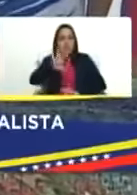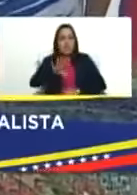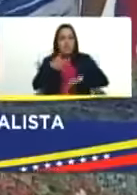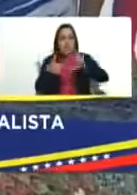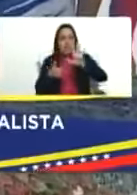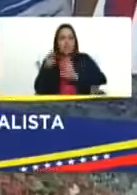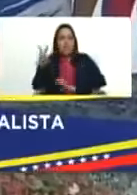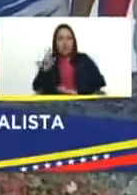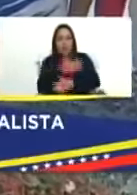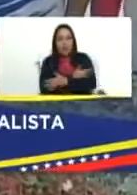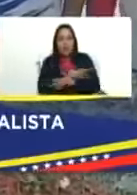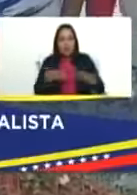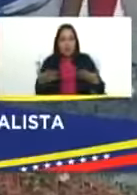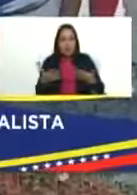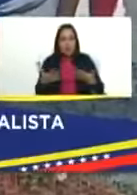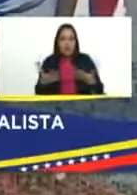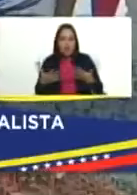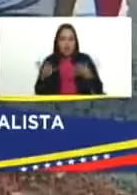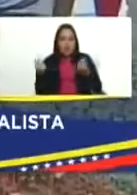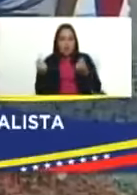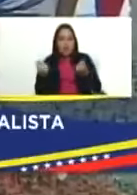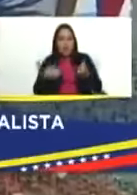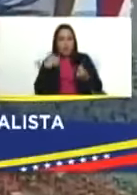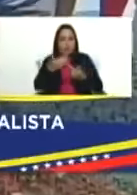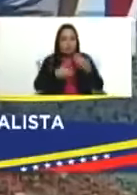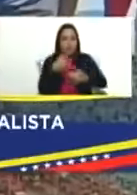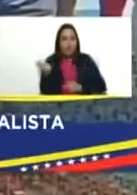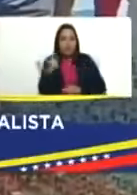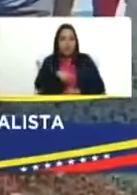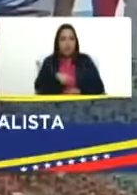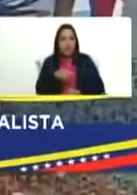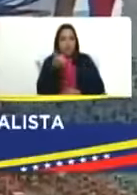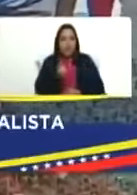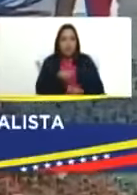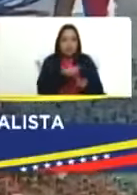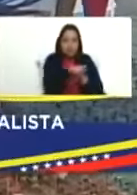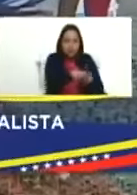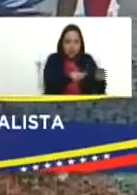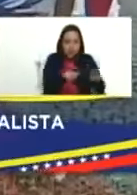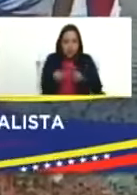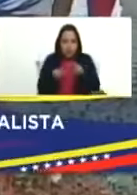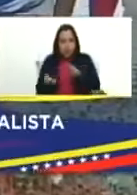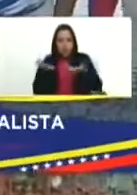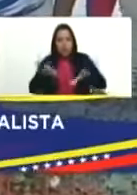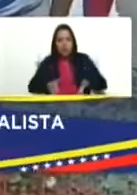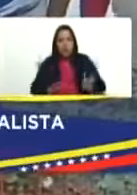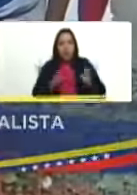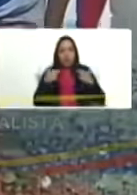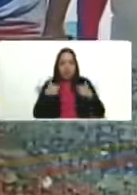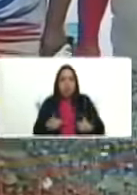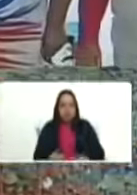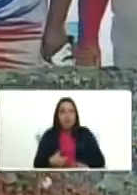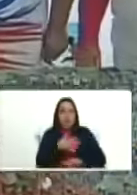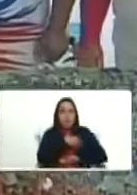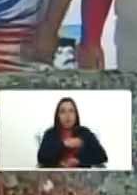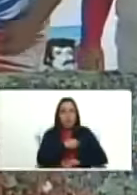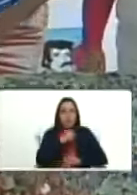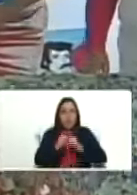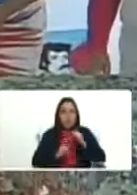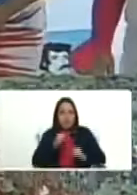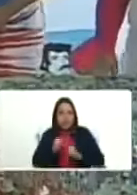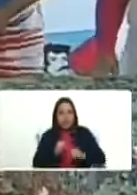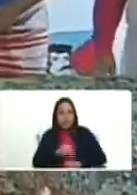452.562 millones de bolívares mensual, lo cual está distribuido en parto humanizado, lactancia materna, amor